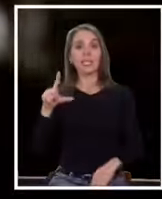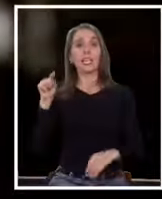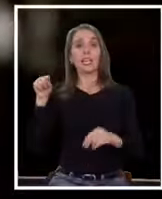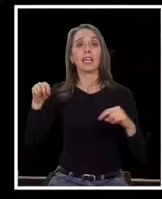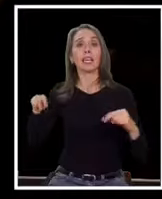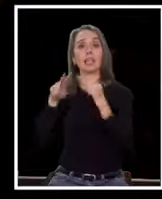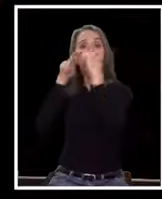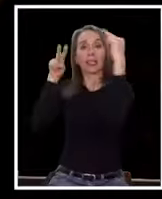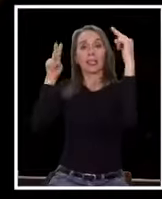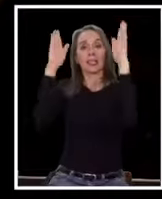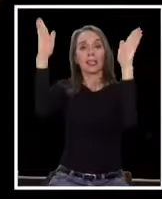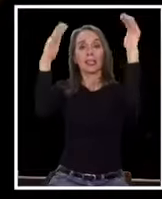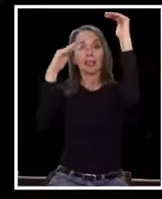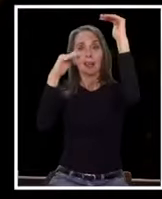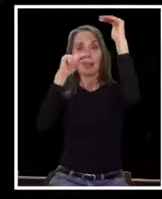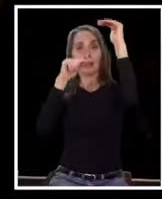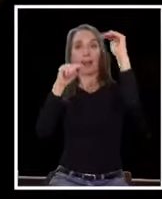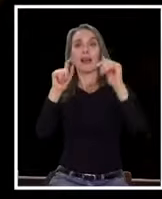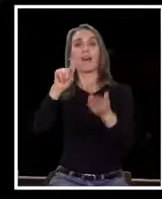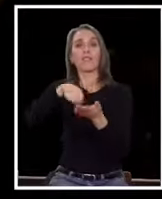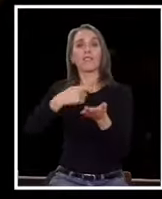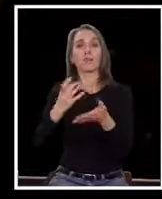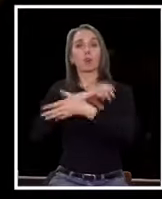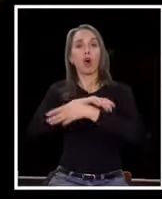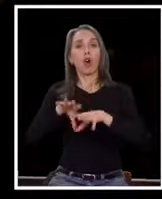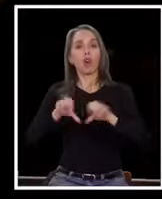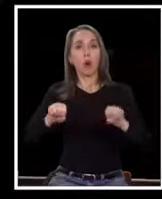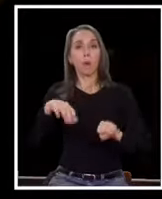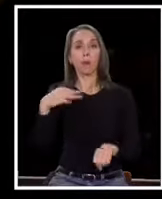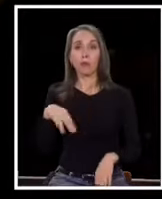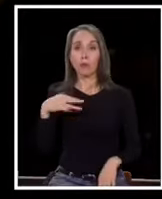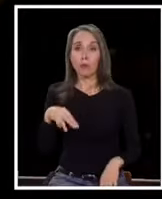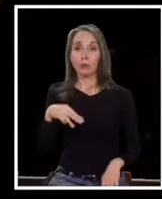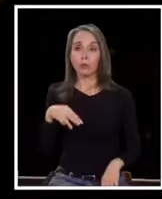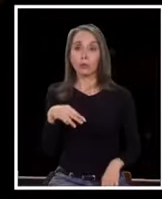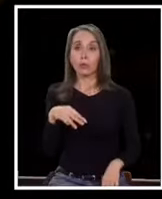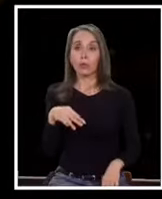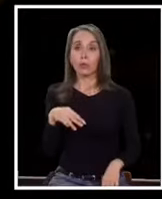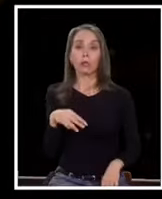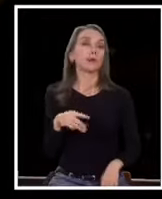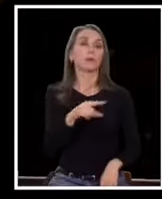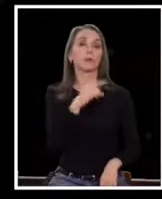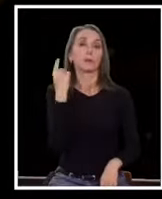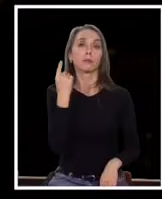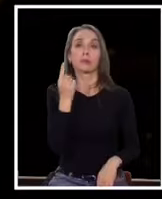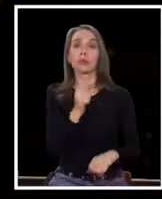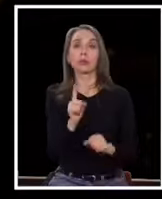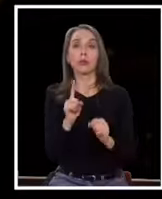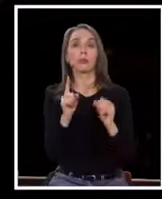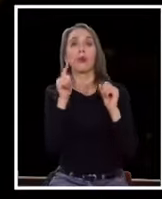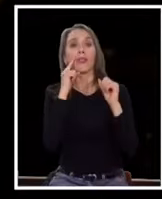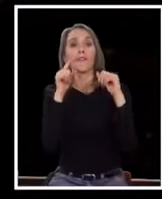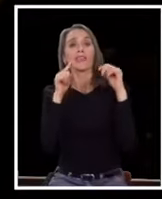transformadores. Tuvo un convenio con la municipalidad, pero no dan abasto los